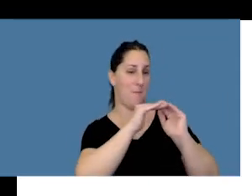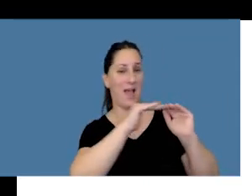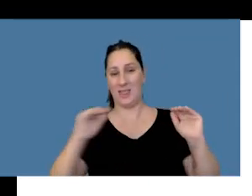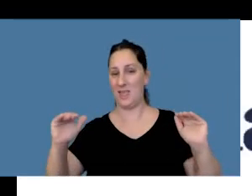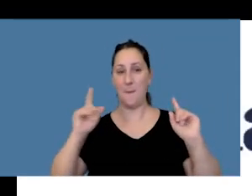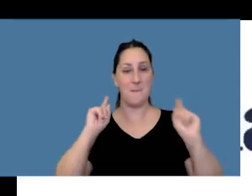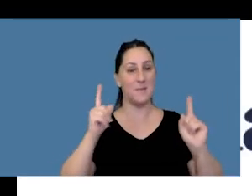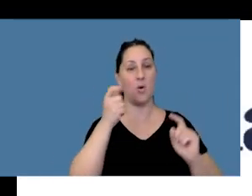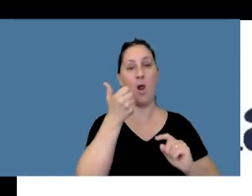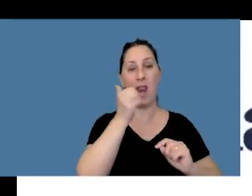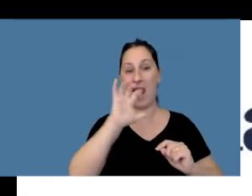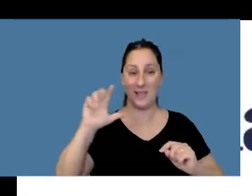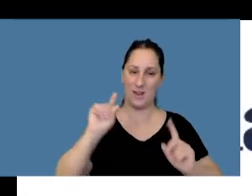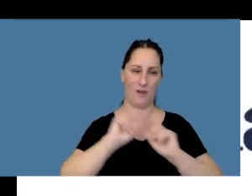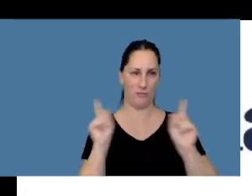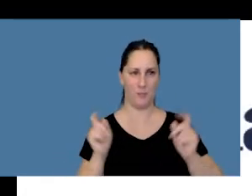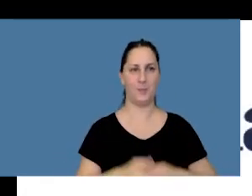letra.